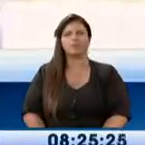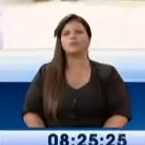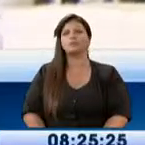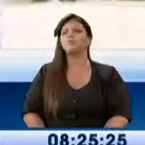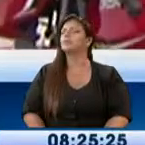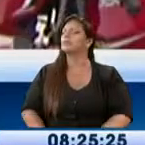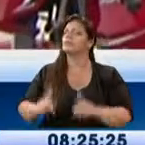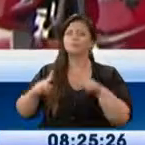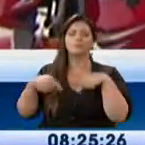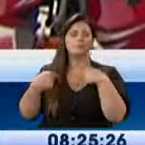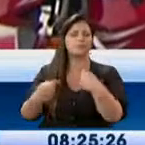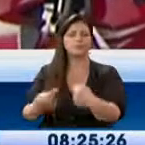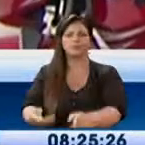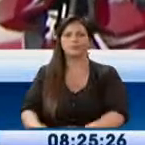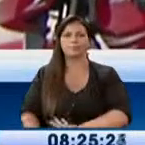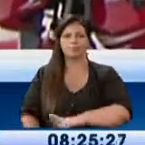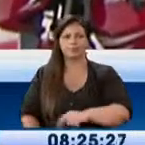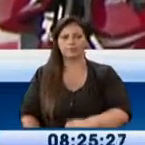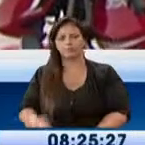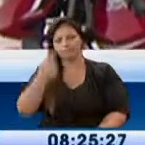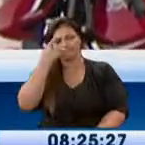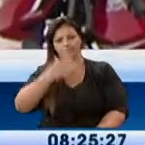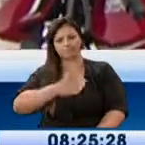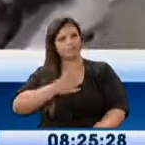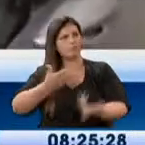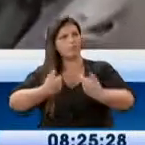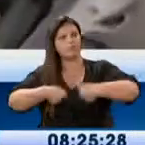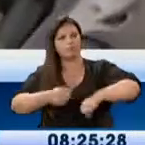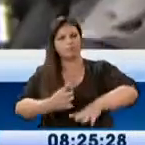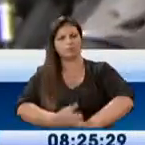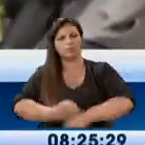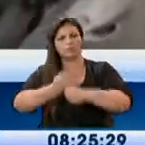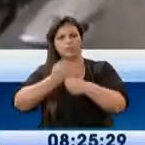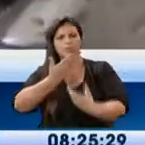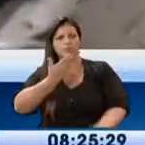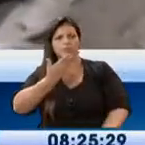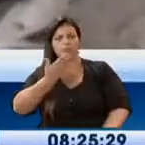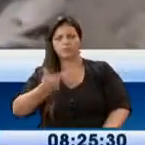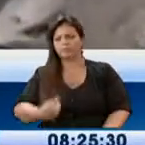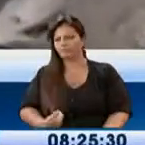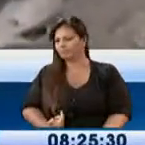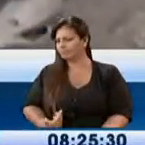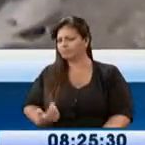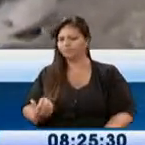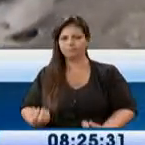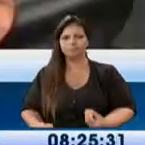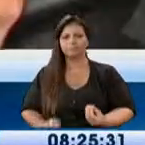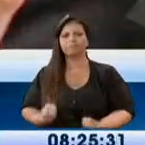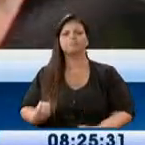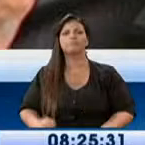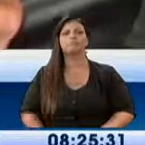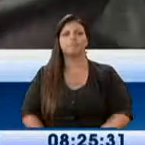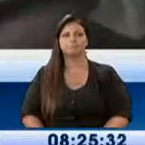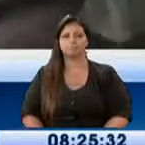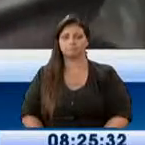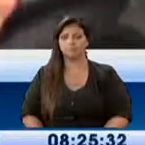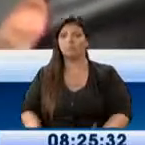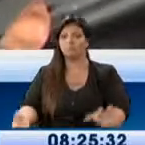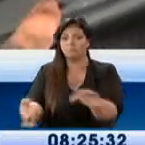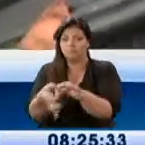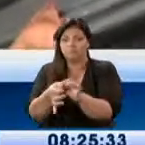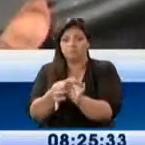los días aquí. Ellos utilizan las seguridades de fábrica y accesorios para evitar el robo, aunque nadie está protegido